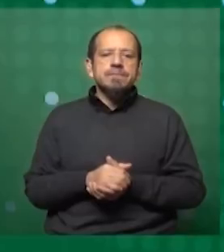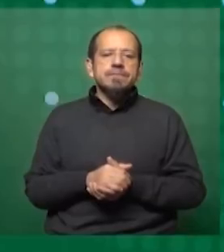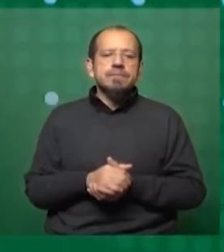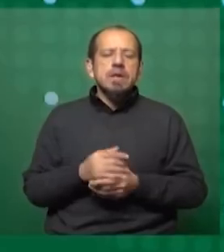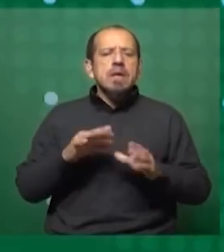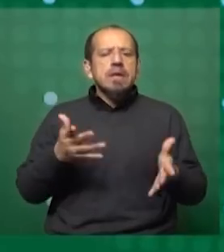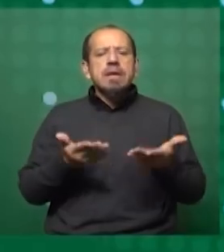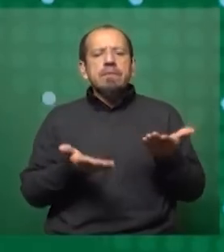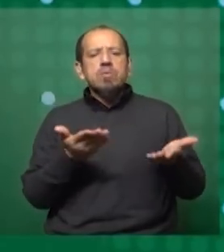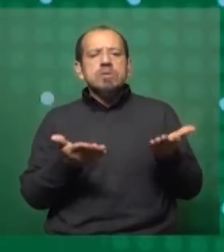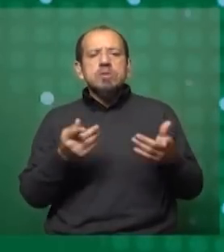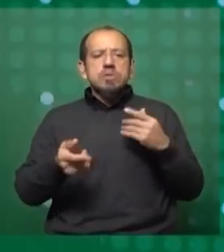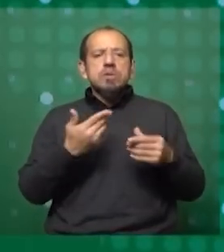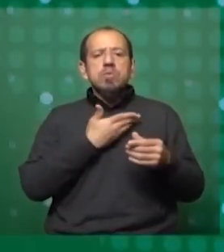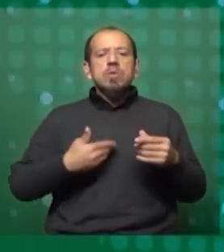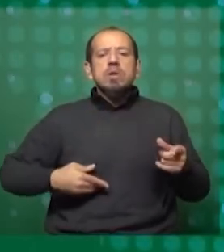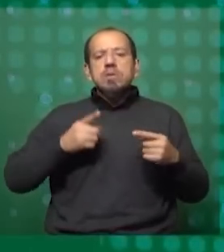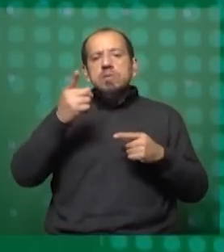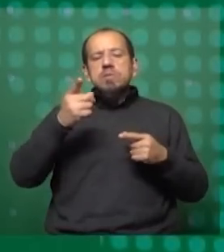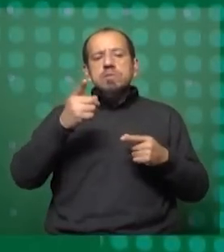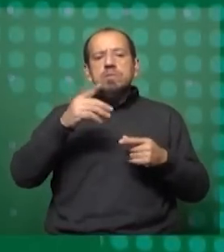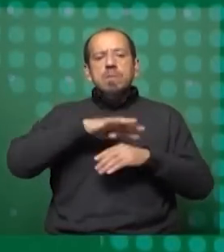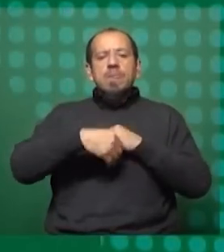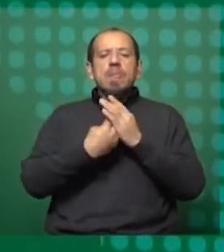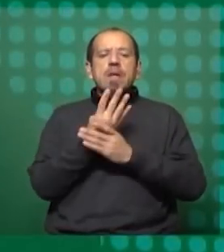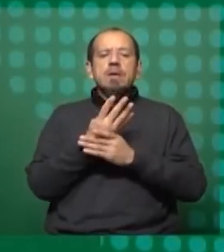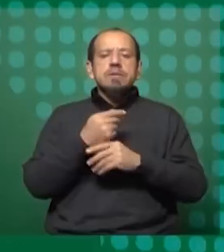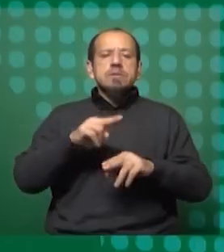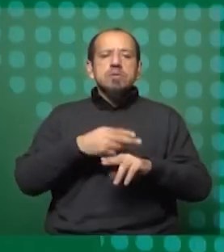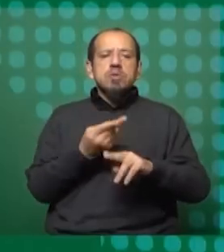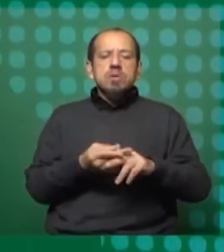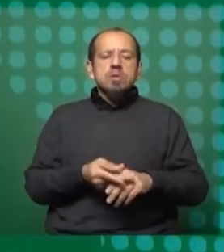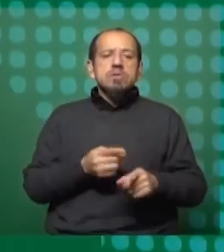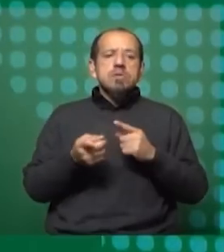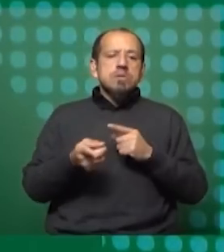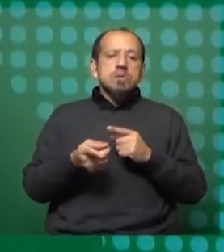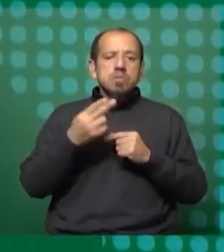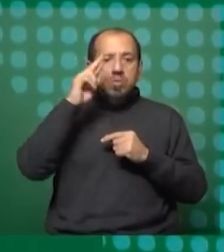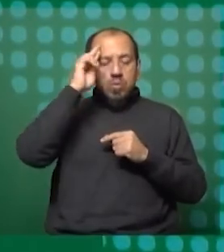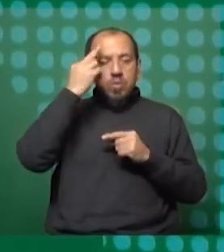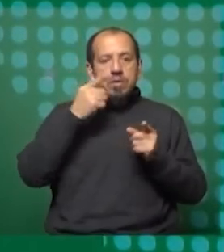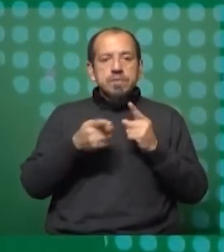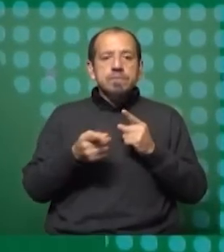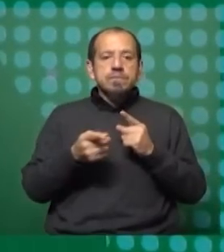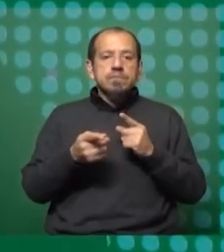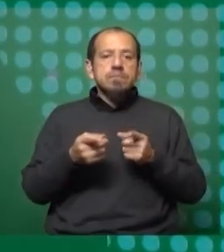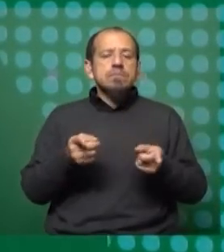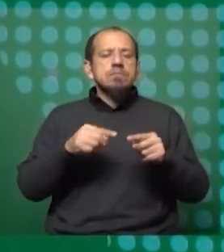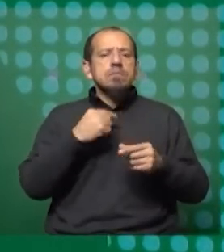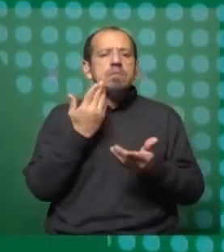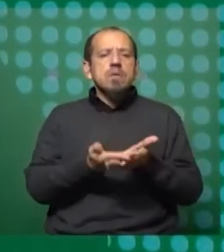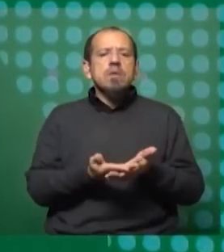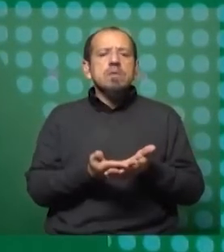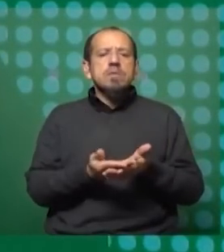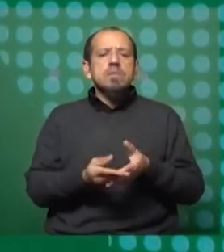del gobierno en esta Cumbre que una vez más volvió a marcar una posición muy definida de Uruguay y el reiterado planteo